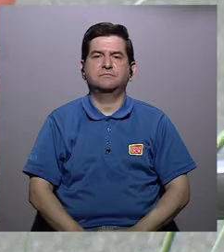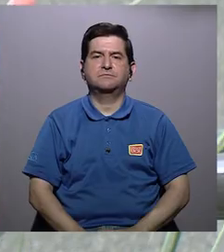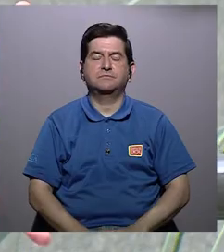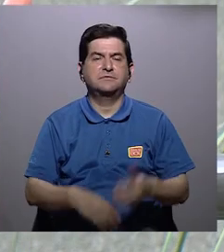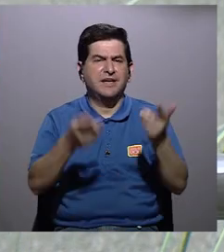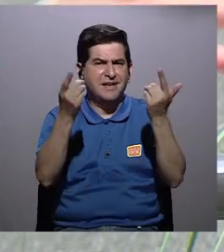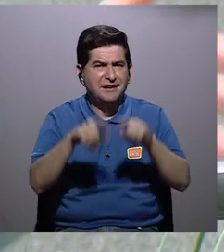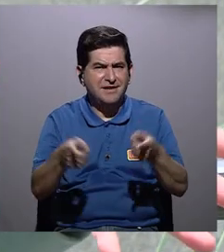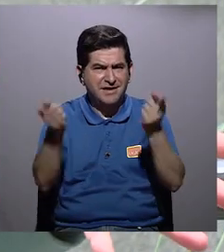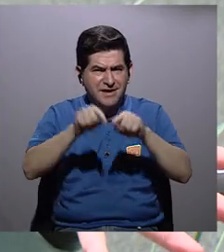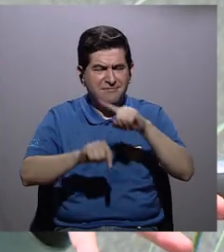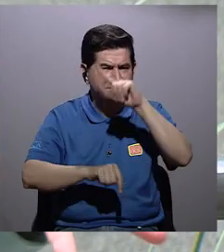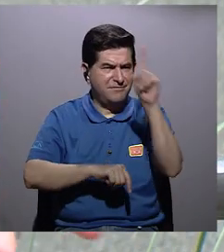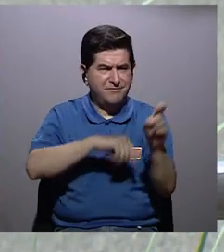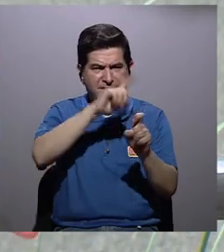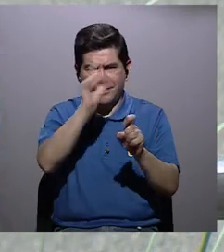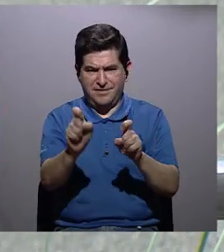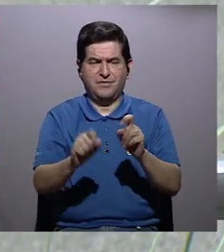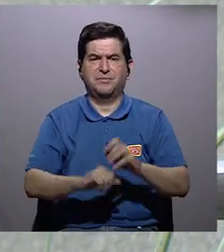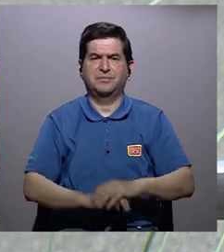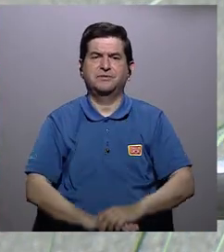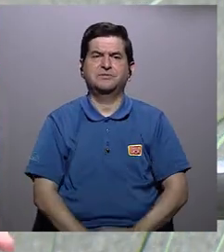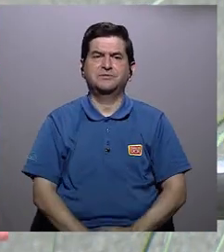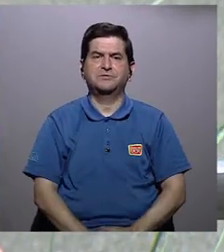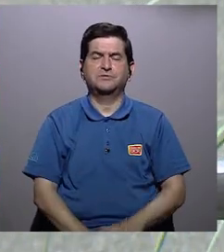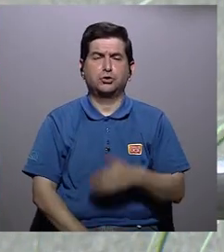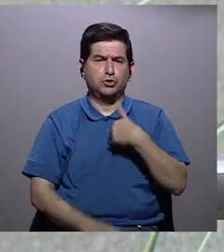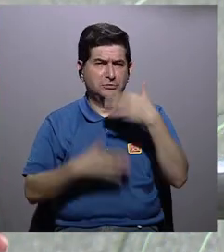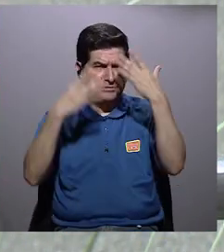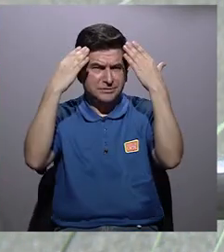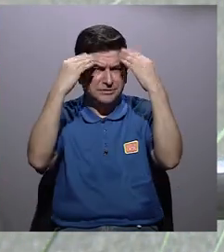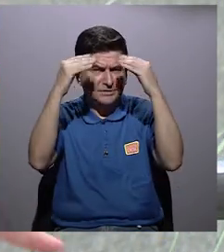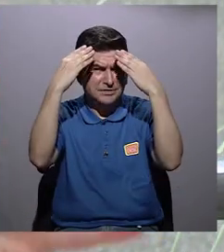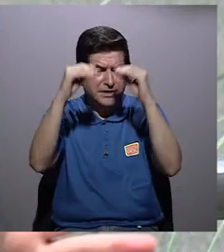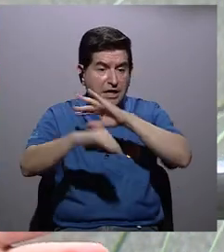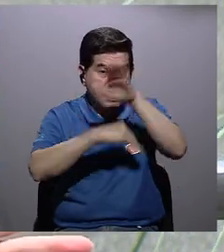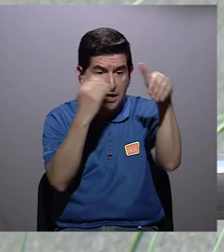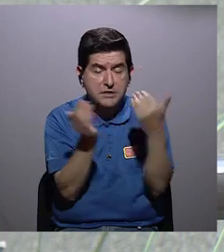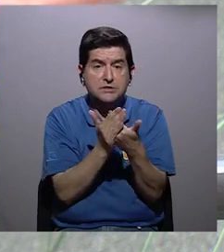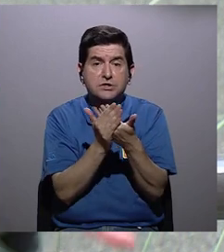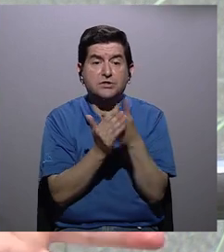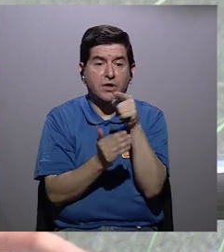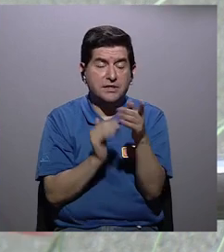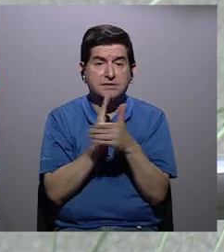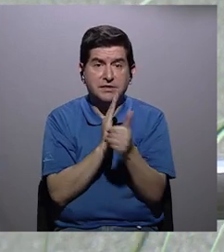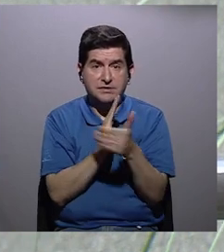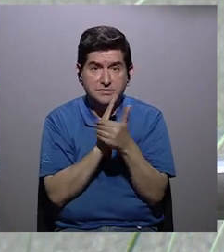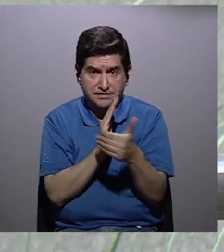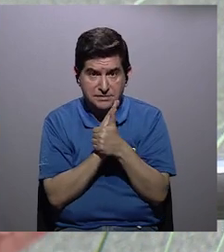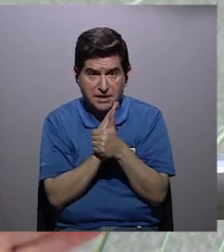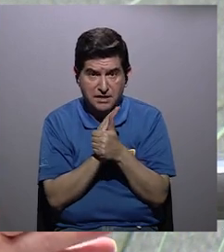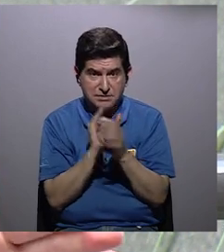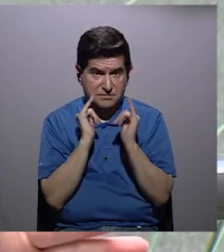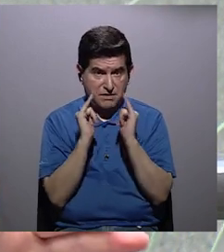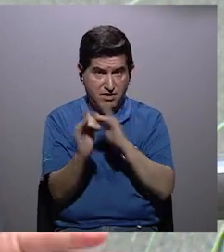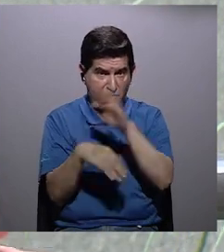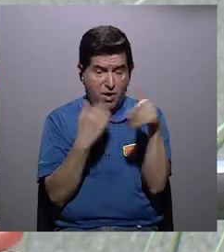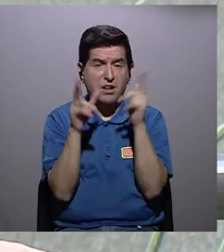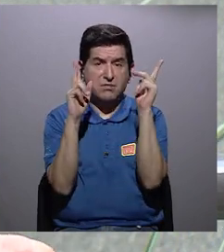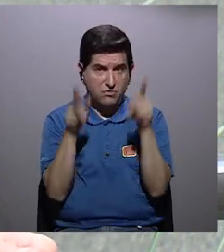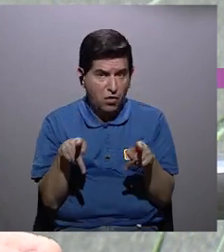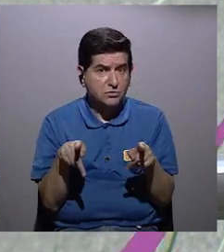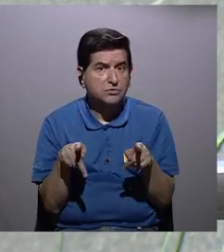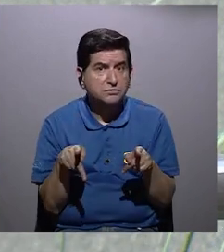bueno, de esta encuesta, digamos, uh-huh. ¿Tienen información de si todas estas habilidades, digamos, son iguales para todo el